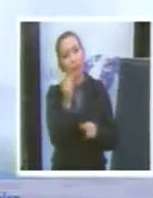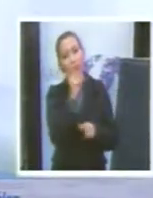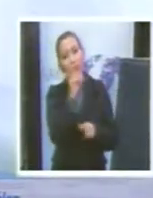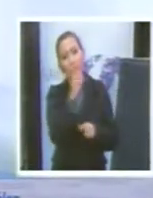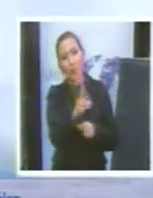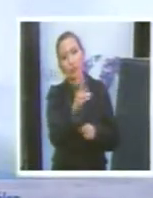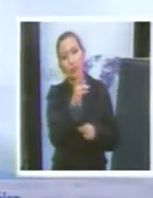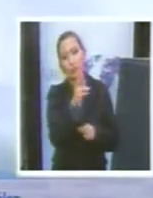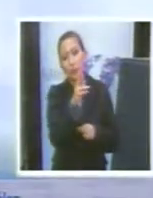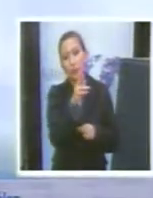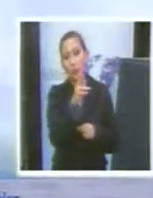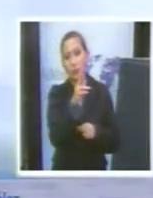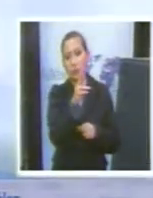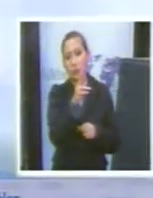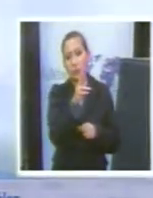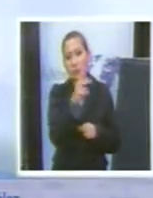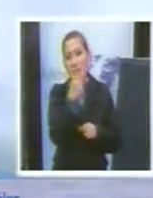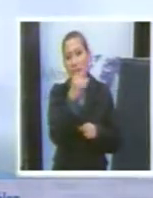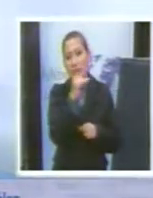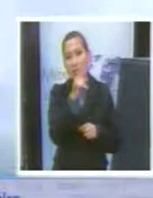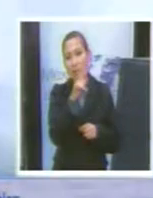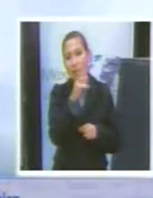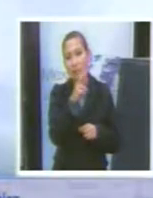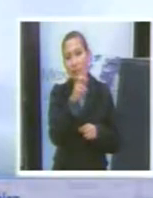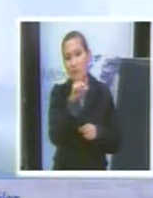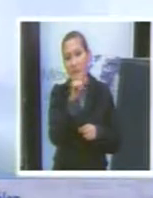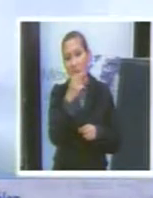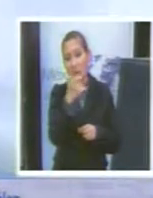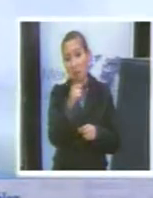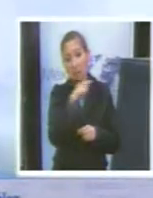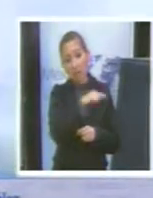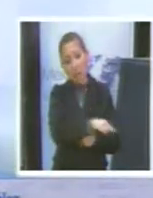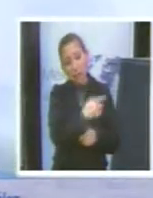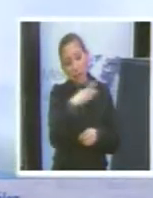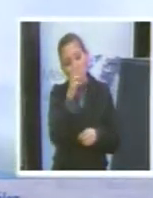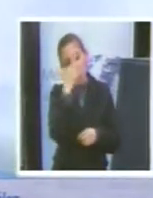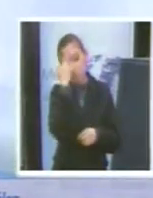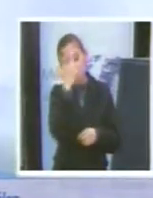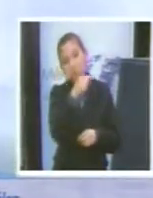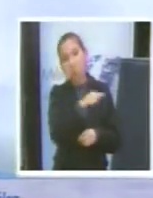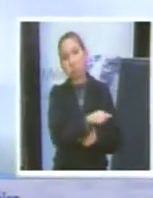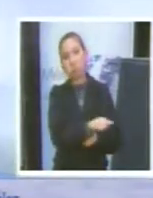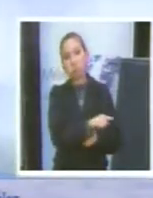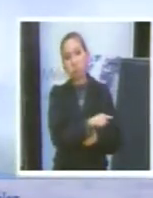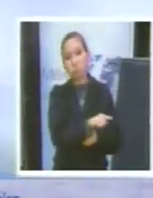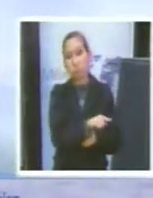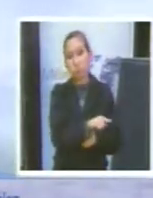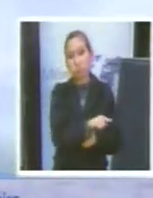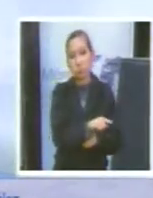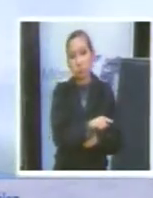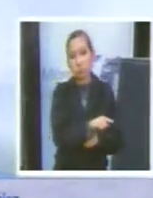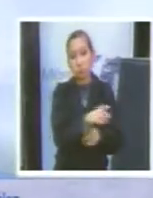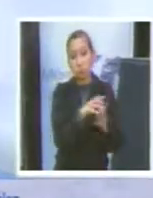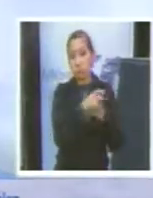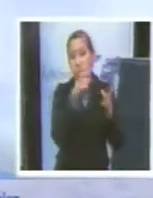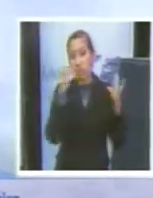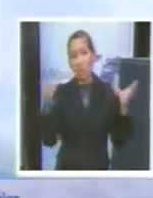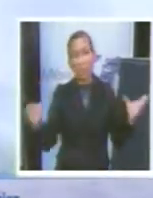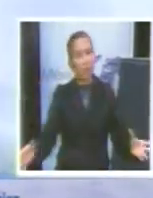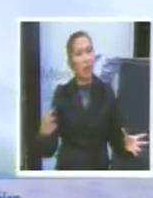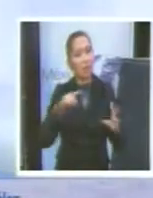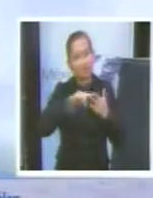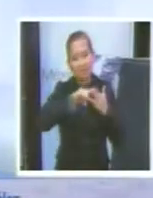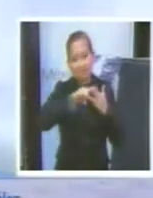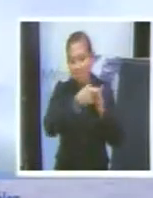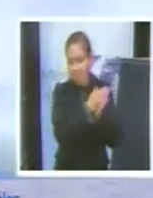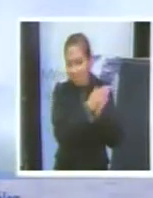doctor Gil Villegas, pues él nos ha recordado el gran punto de